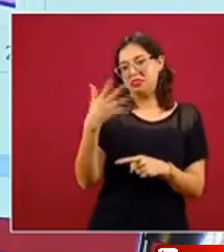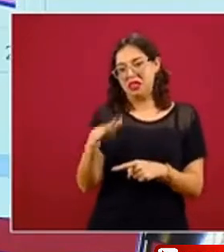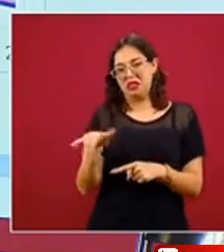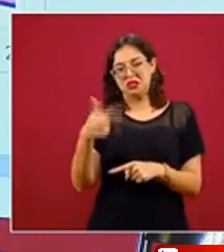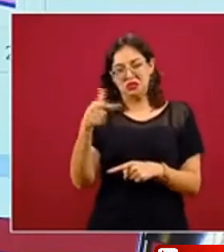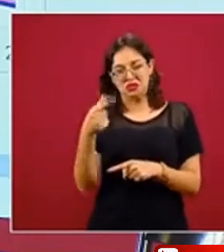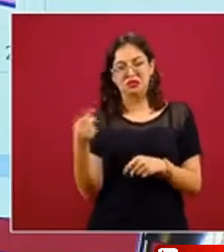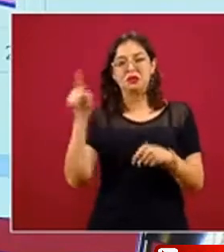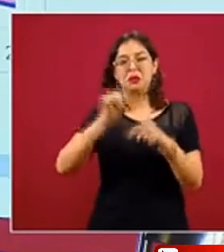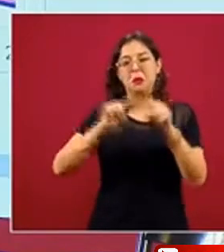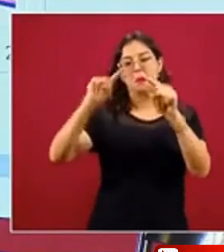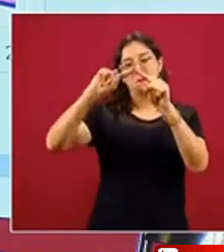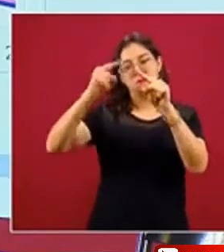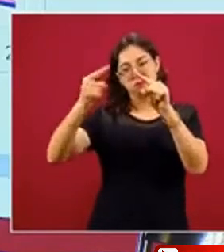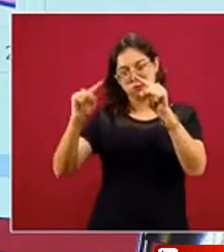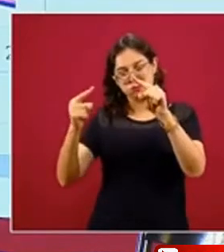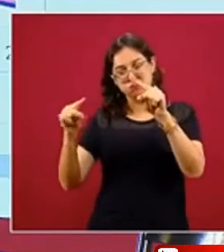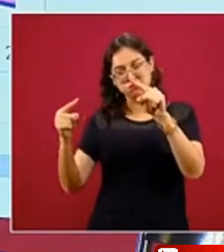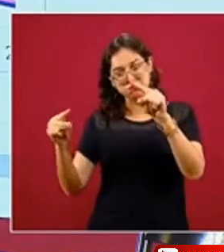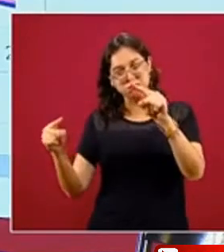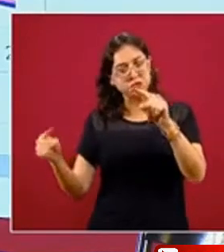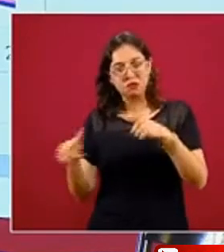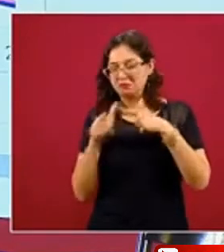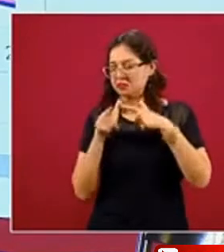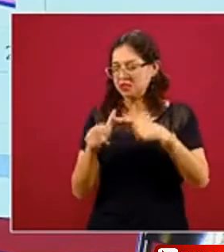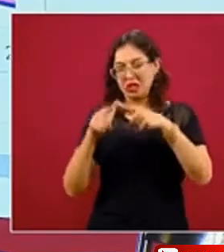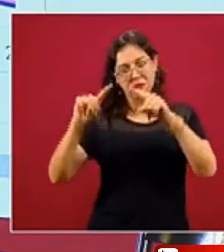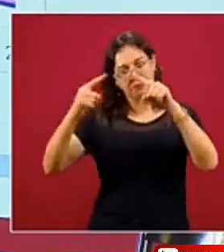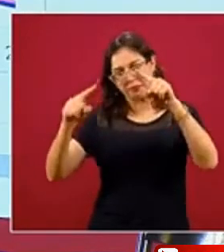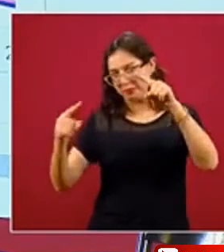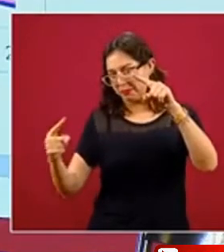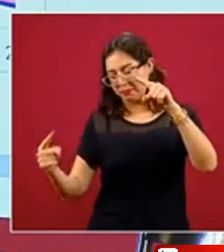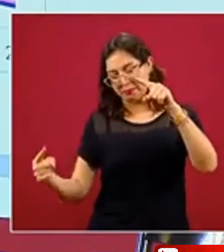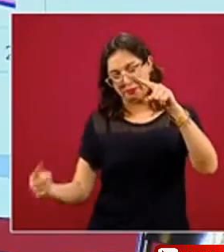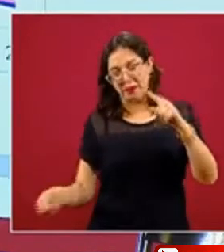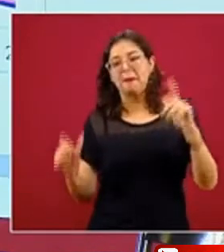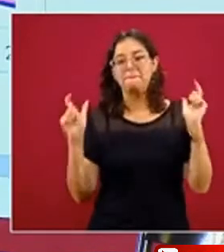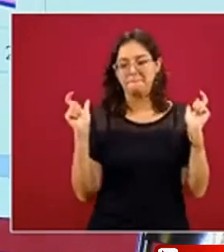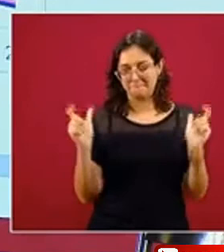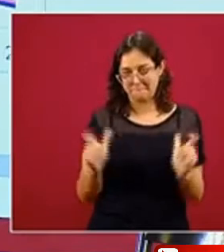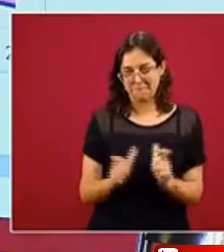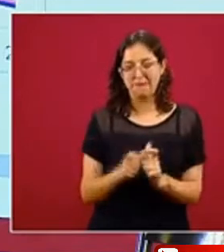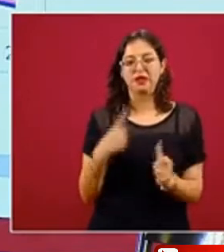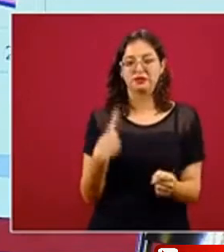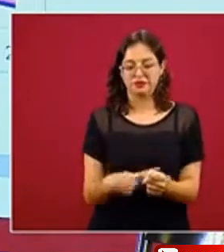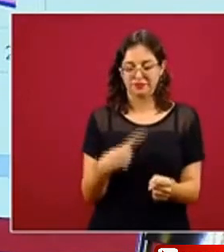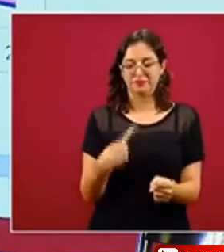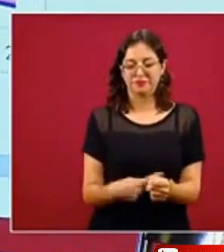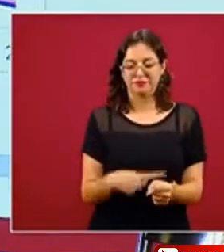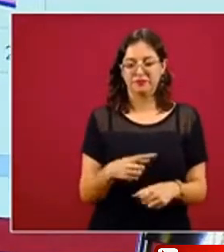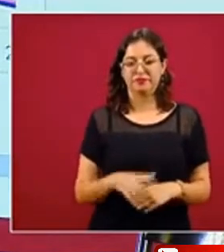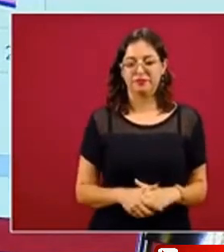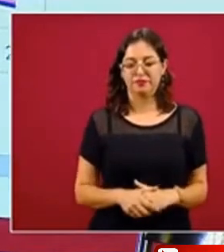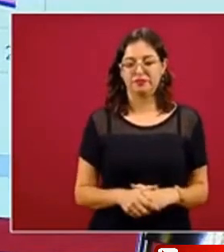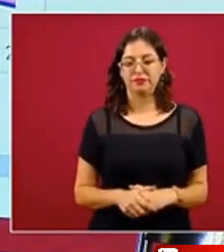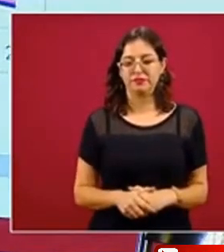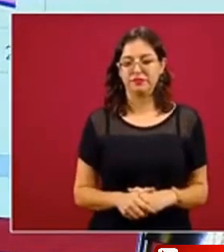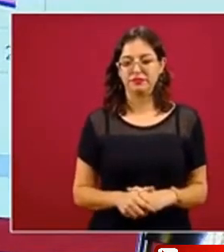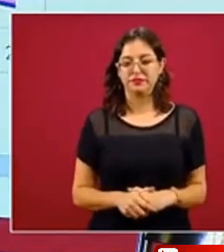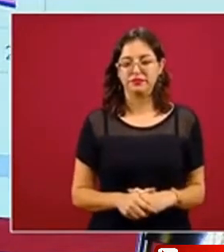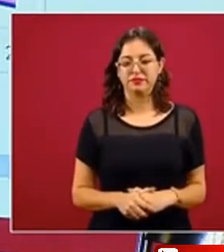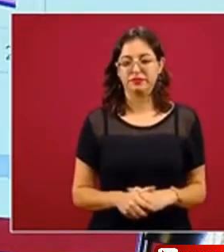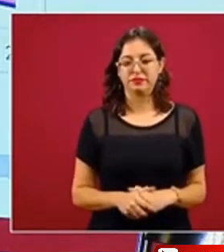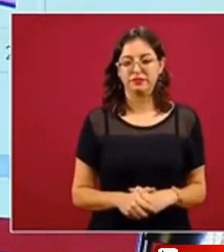Hay un descenso progresivo y consistente en la incidencia de COVID-19 en la Ciudad de